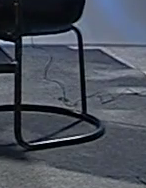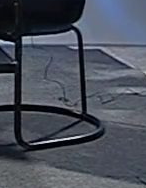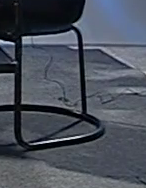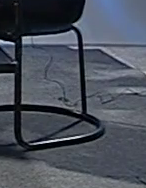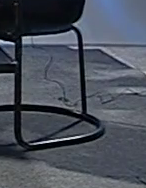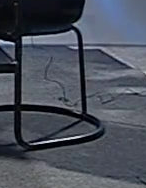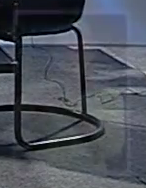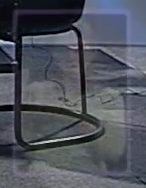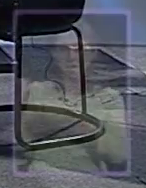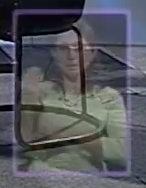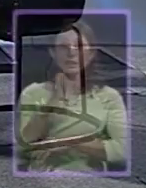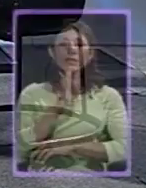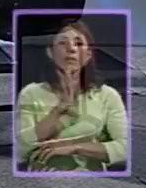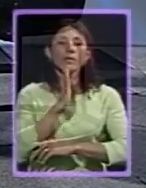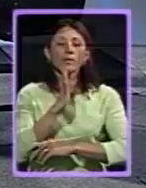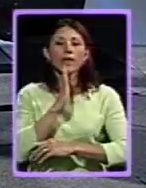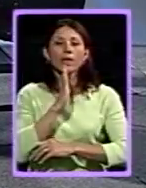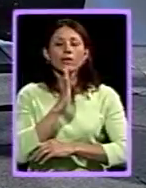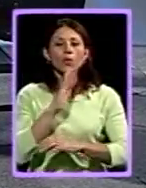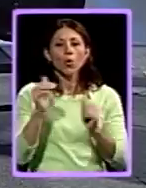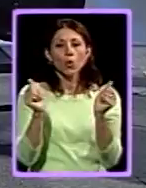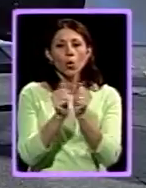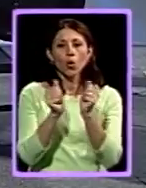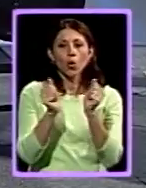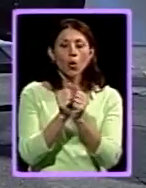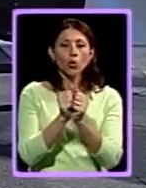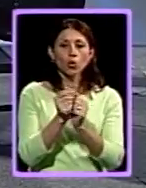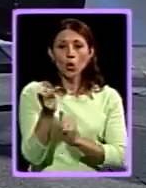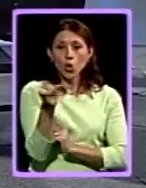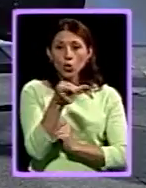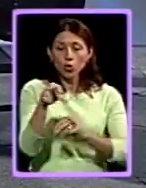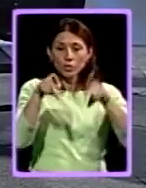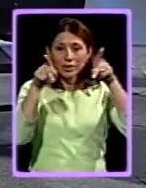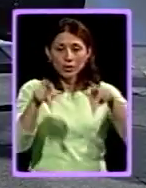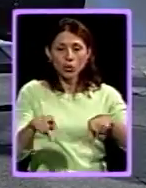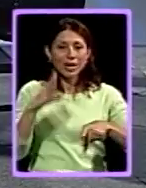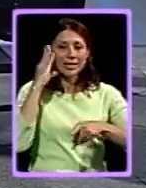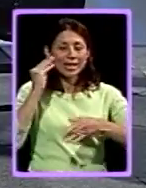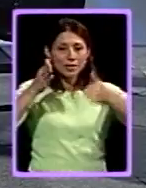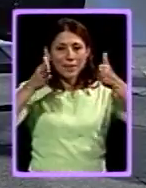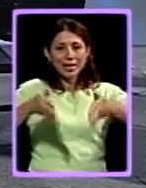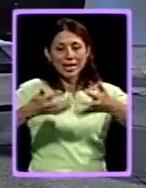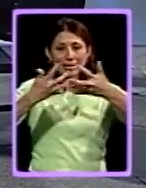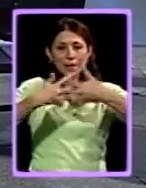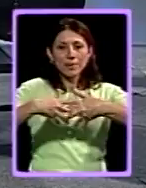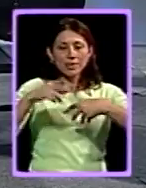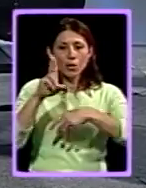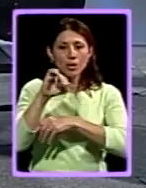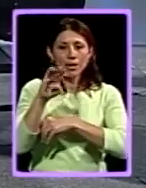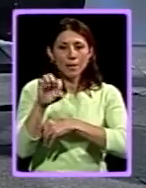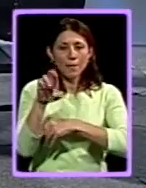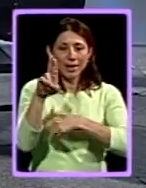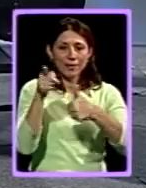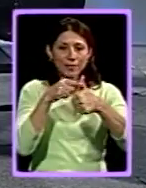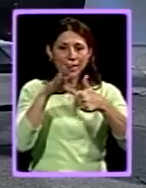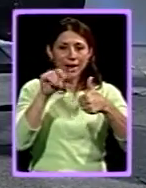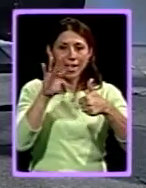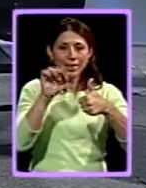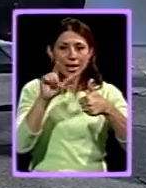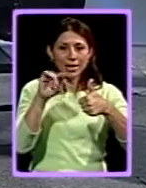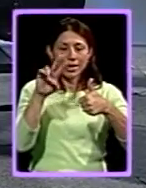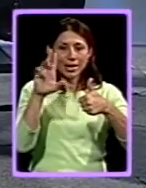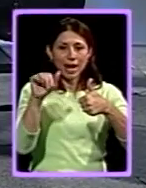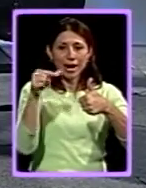Estábamos conversando, amigas y amigos, con 2 expertas de la empresa Unimer, con Catalina García y Ana Jimena